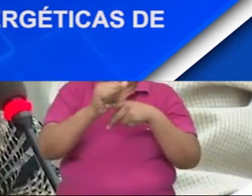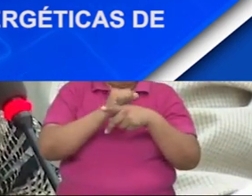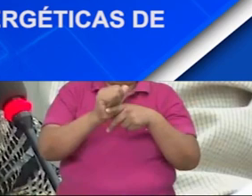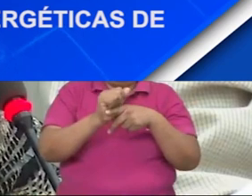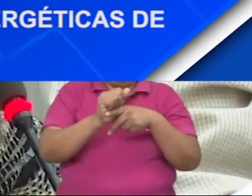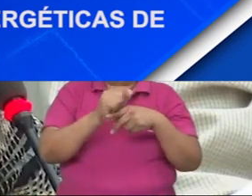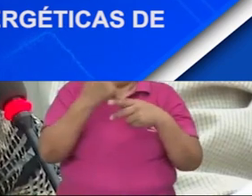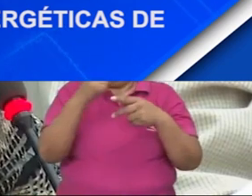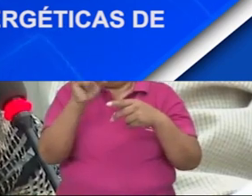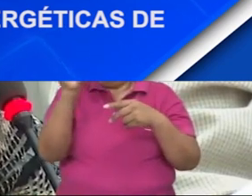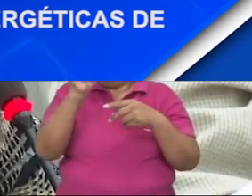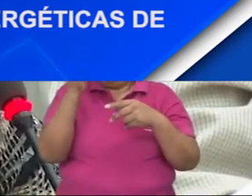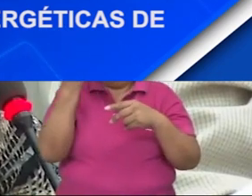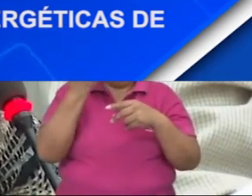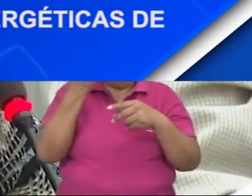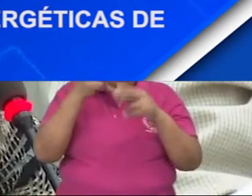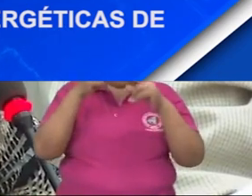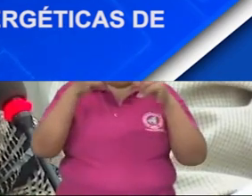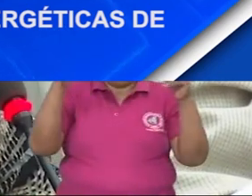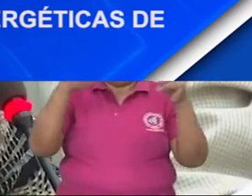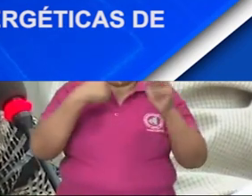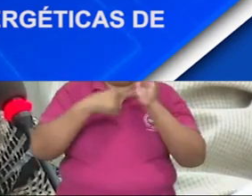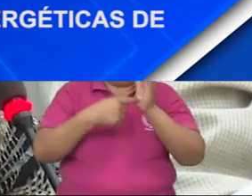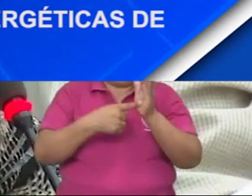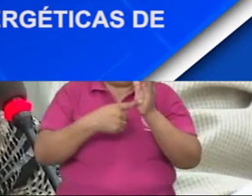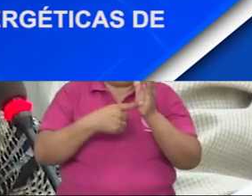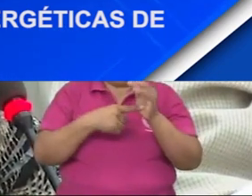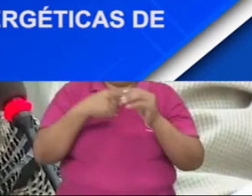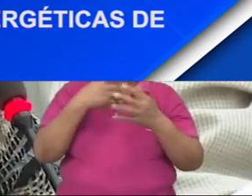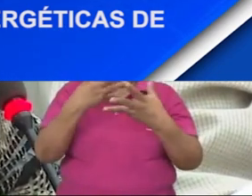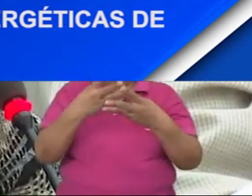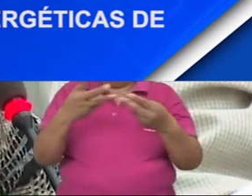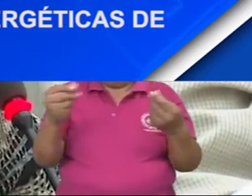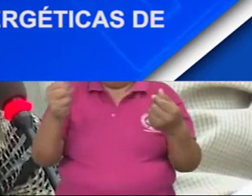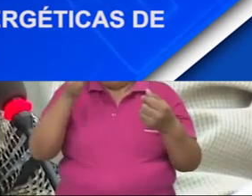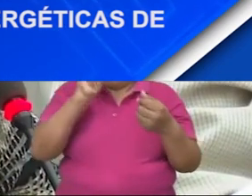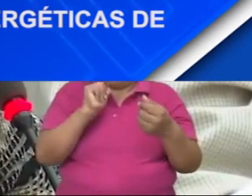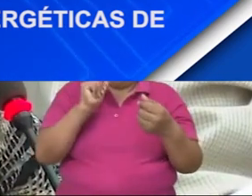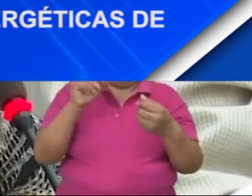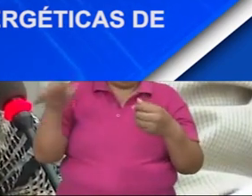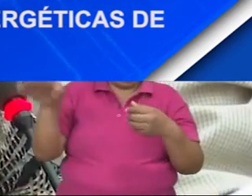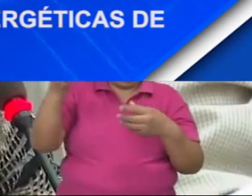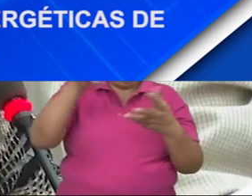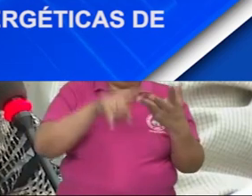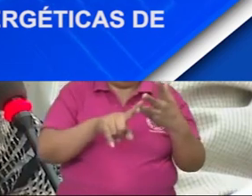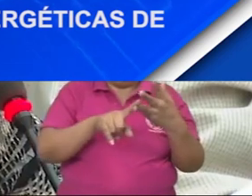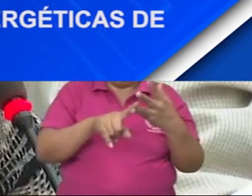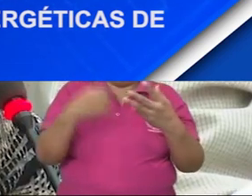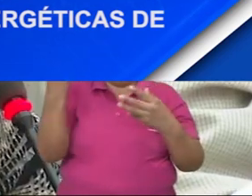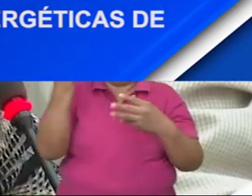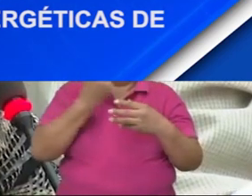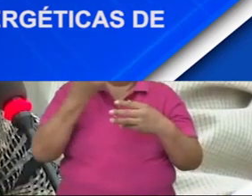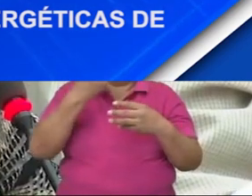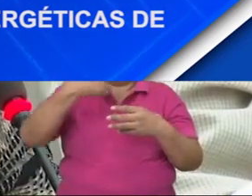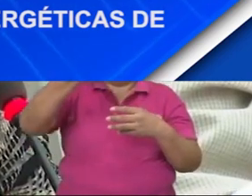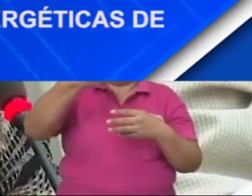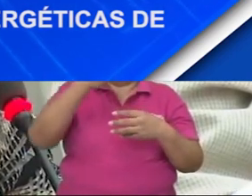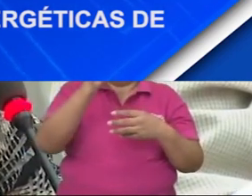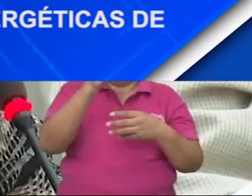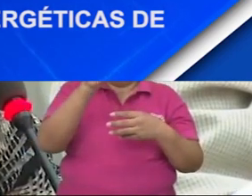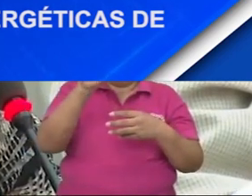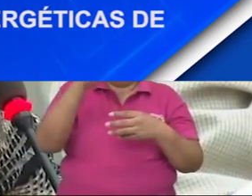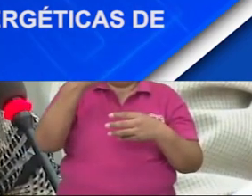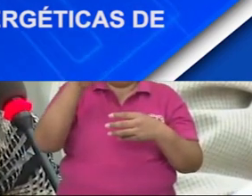no eléctricas, como la desalación del agua del mar, la producción de hidrógeno, la